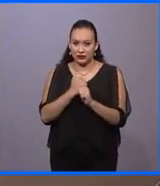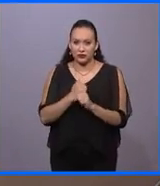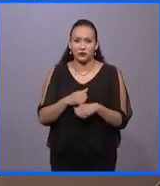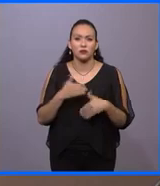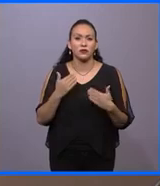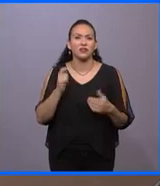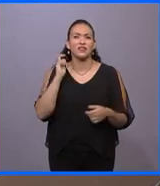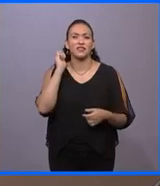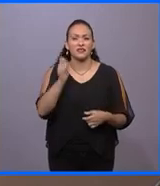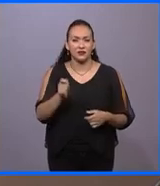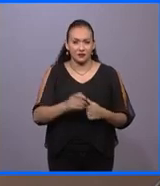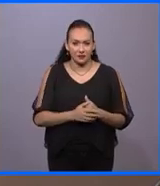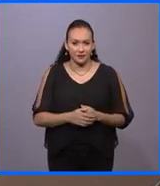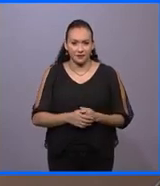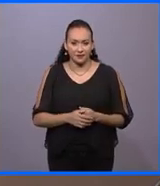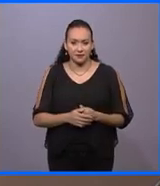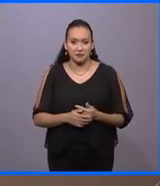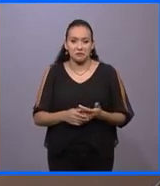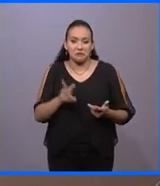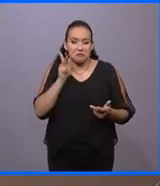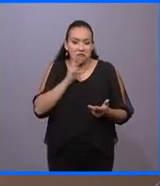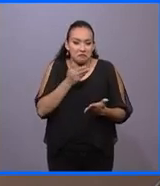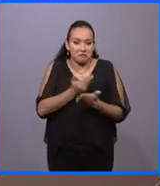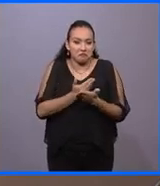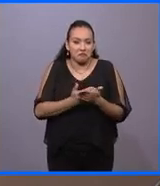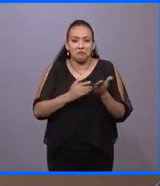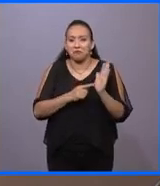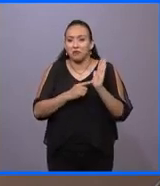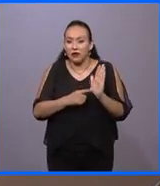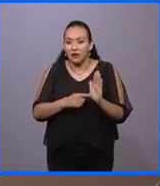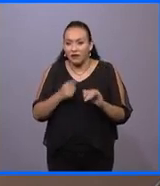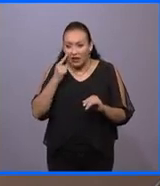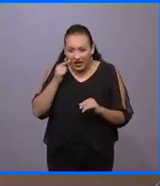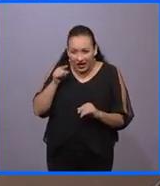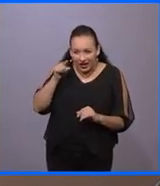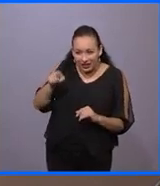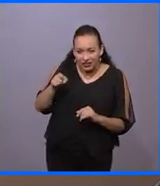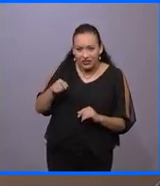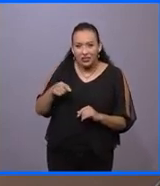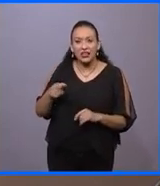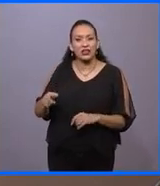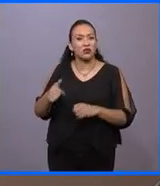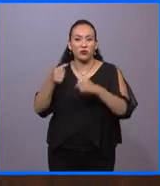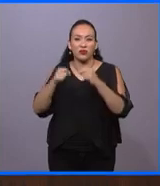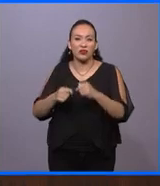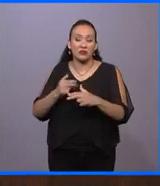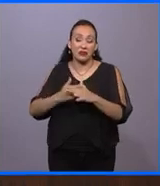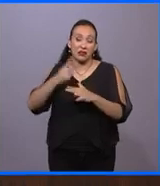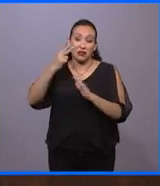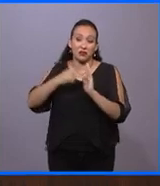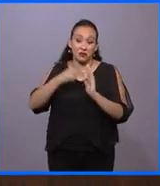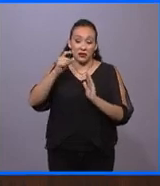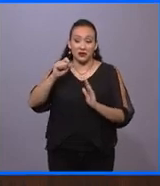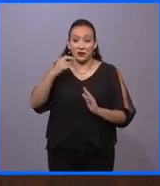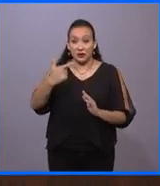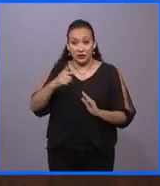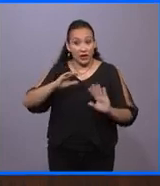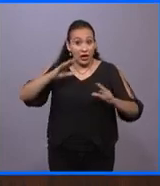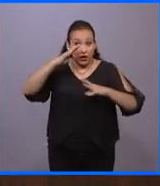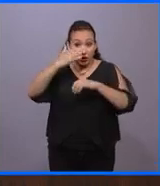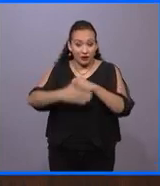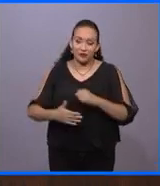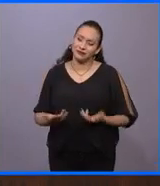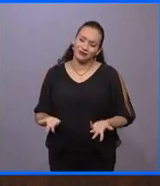implica asumir sin evidencia que la inseguridad continuará hasta 2027. También